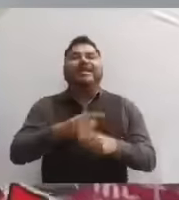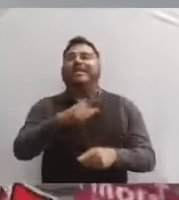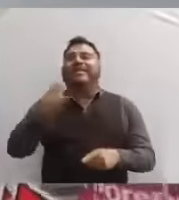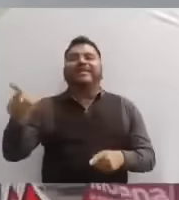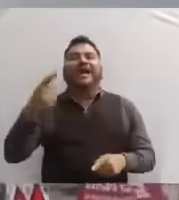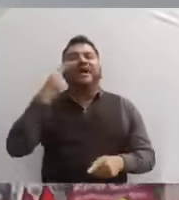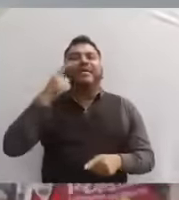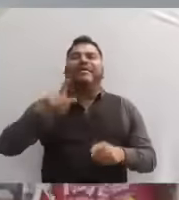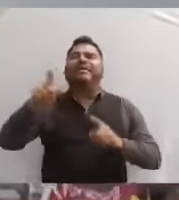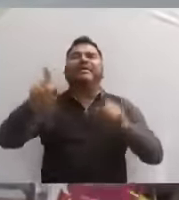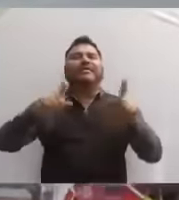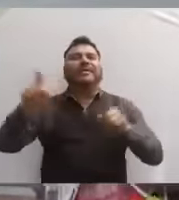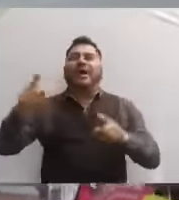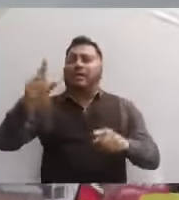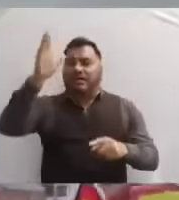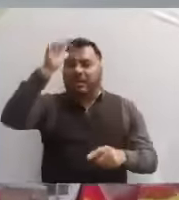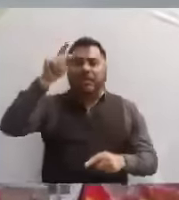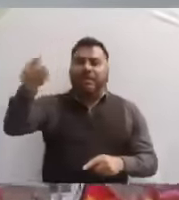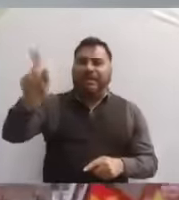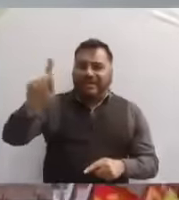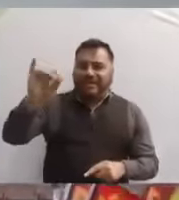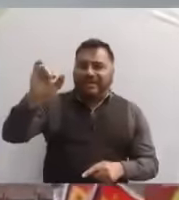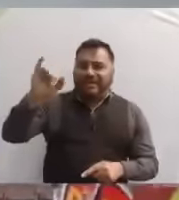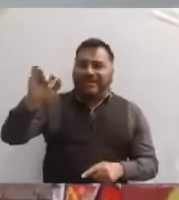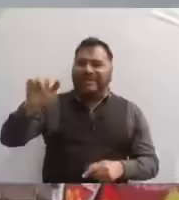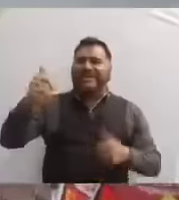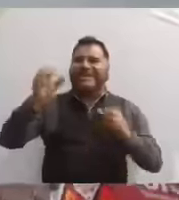A ver, por allá atrás, ¿no están de acuerdo o sí?